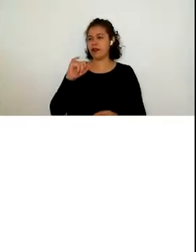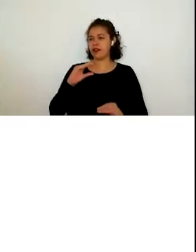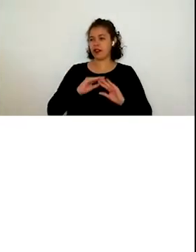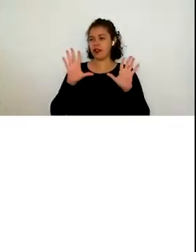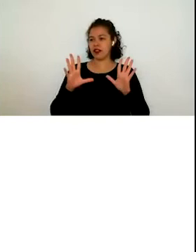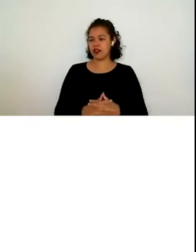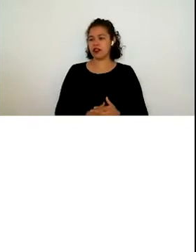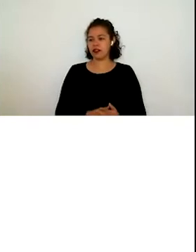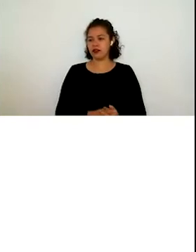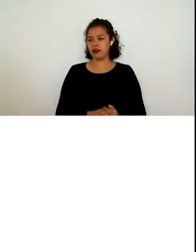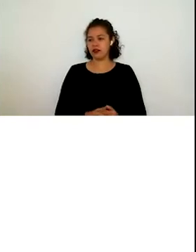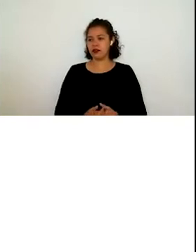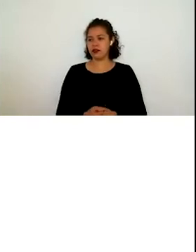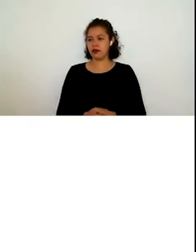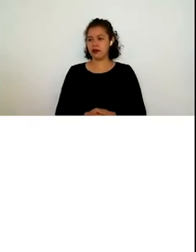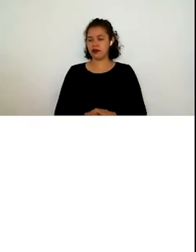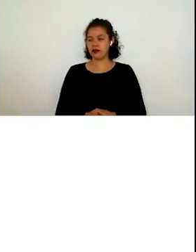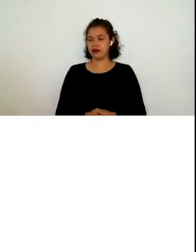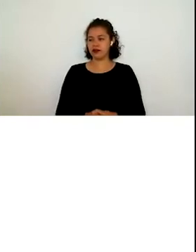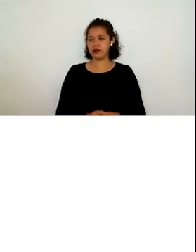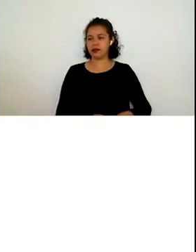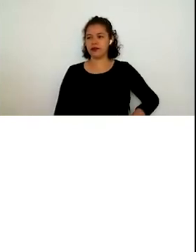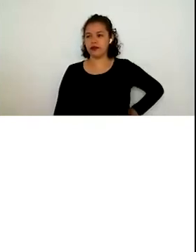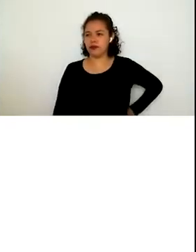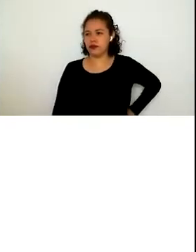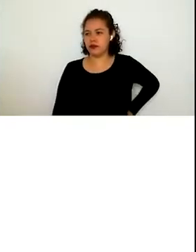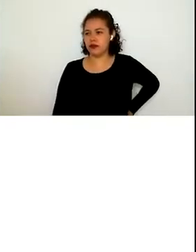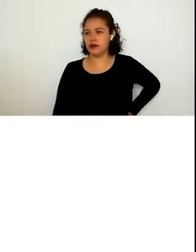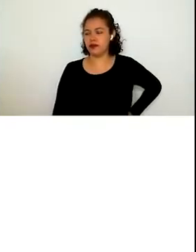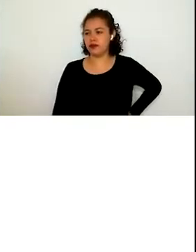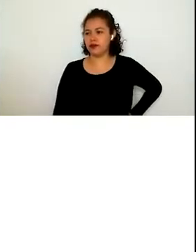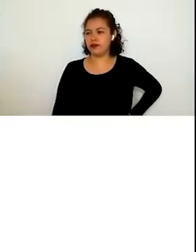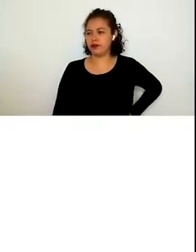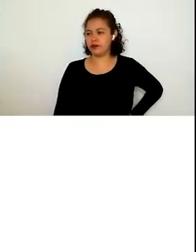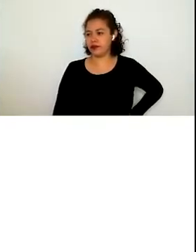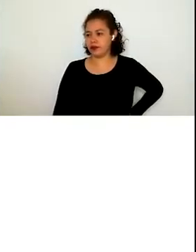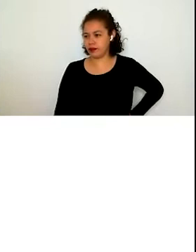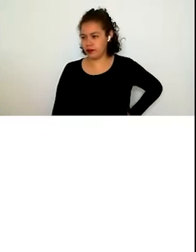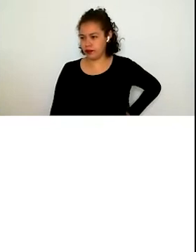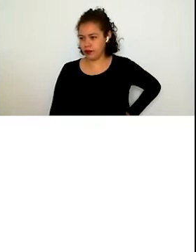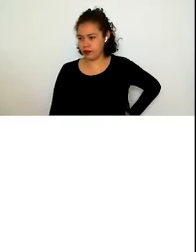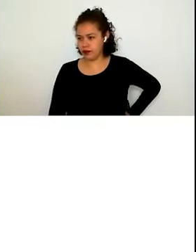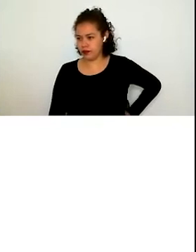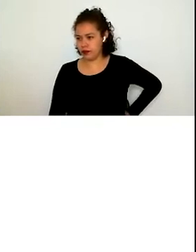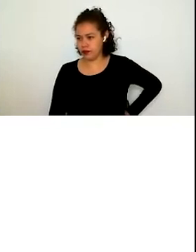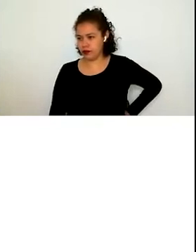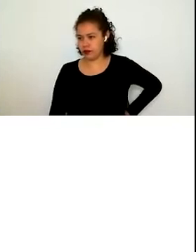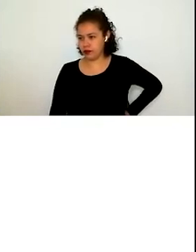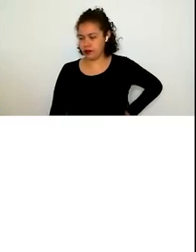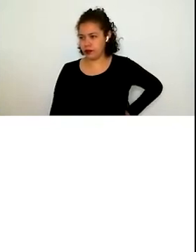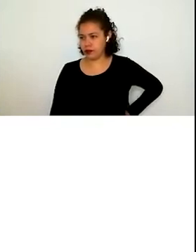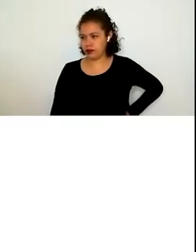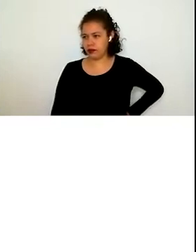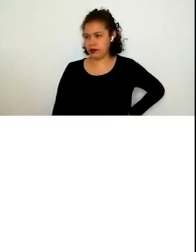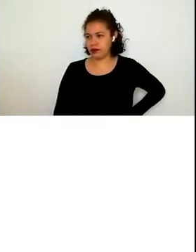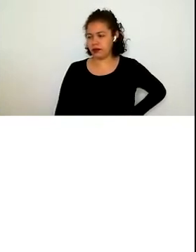Menciona Cintia que sí, lo que comentaste, Judy. Ok, bueno, de todas maneras, si llegan